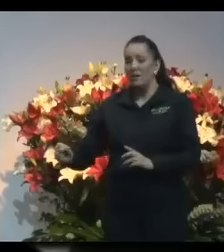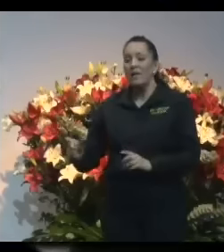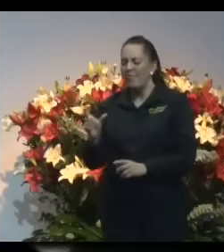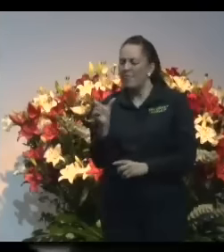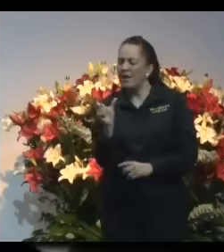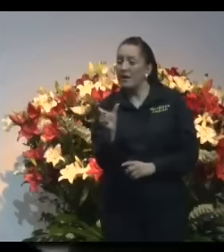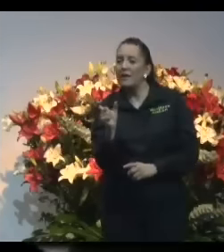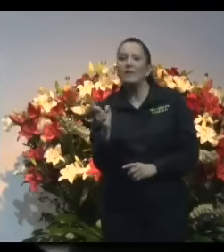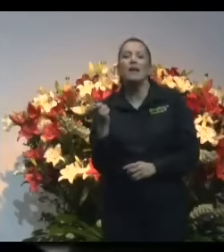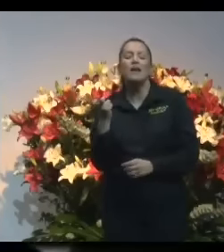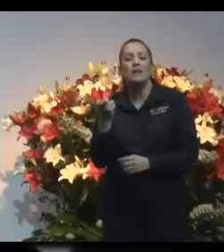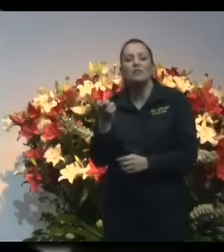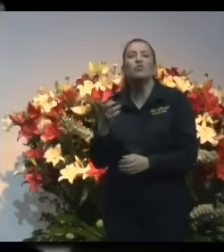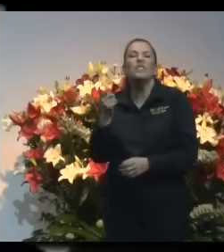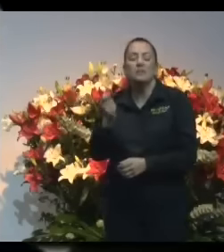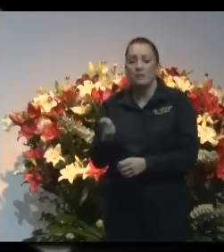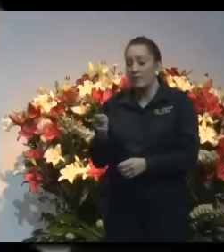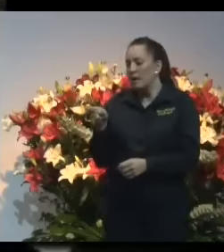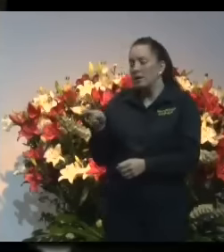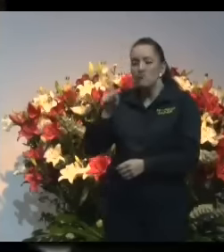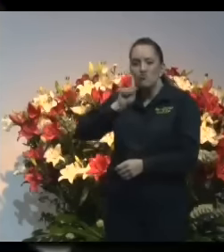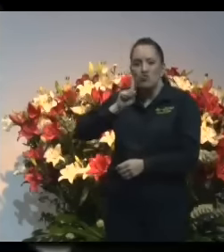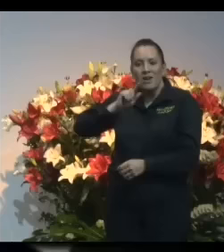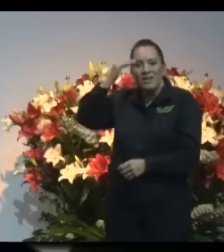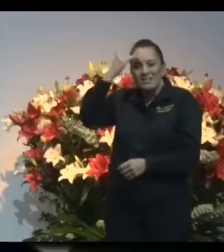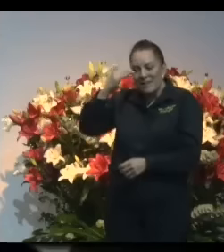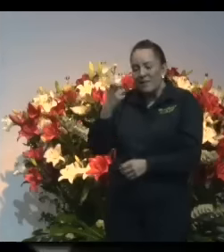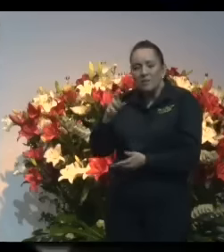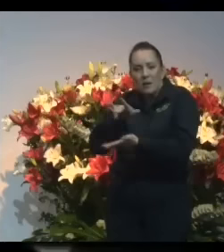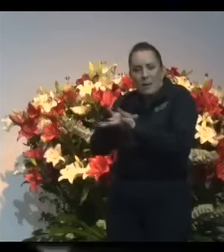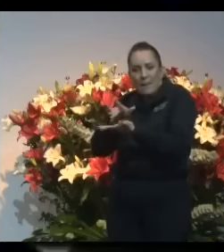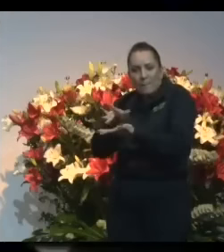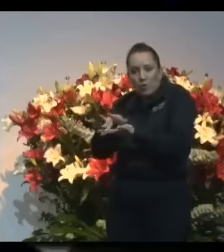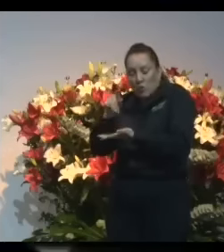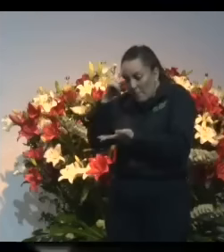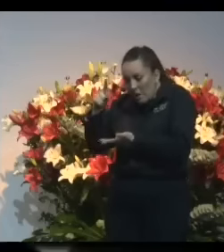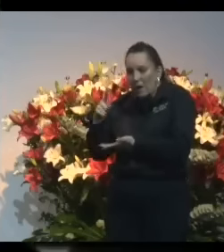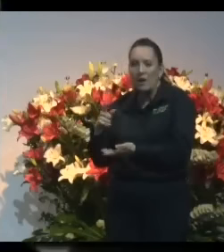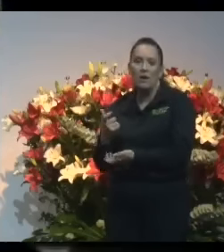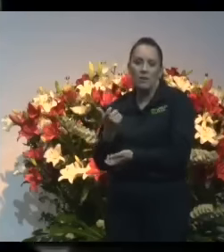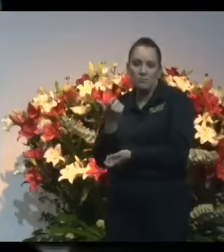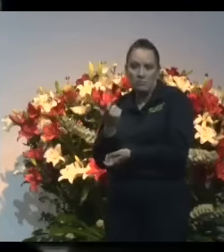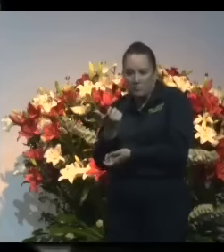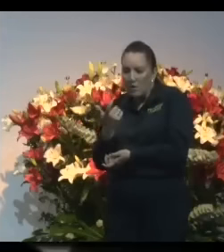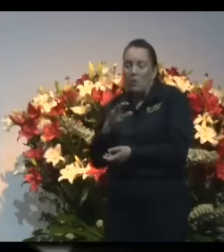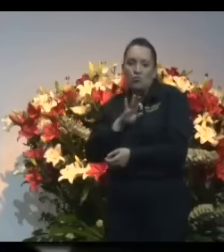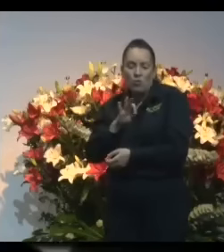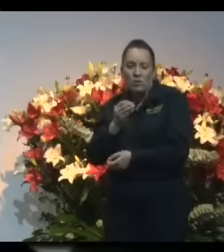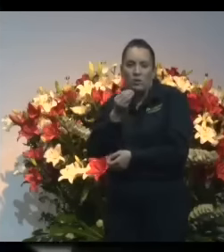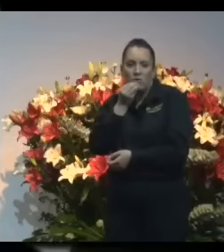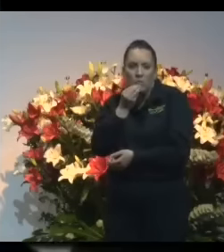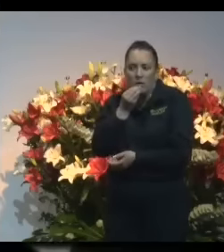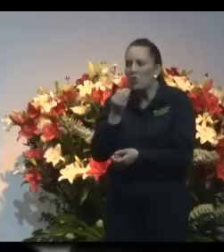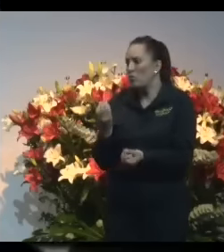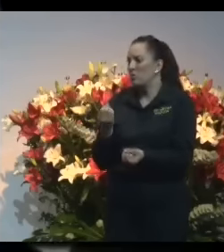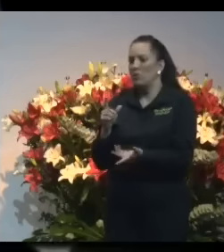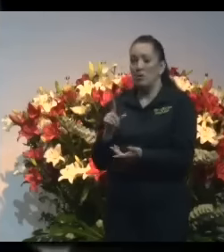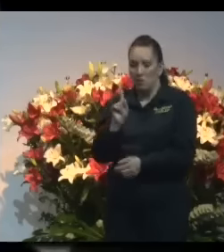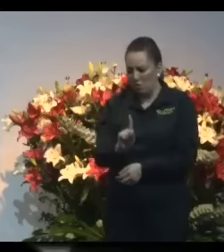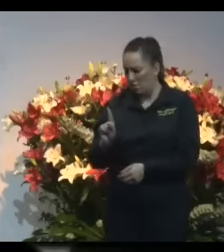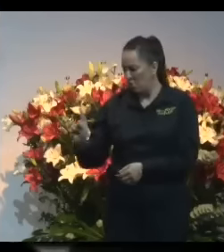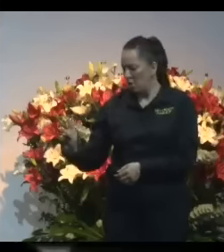apoyo económico inmediato que le va a permitir por lo menos tener para comer, porque si no, ¿a dónde se va? ¿Cómo se va?